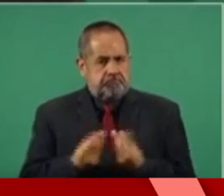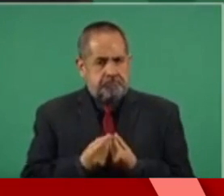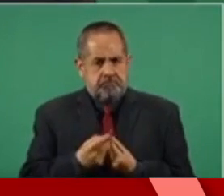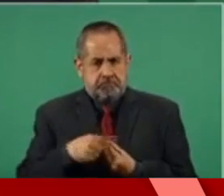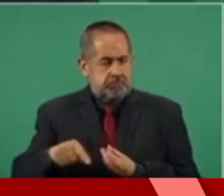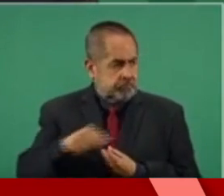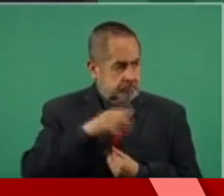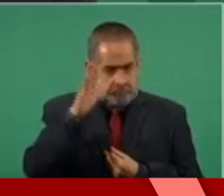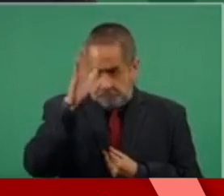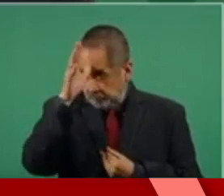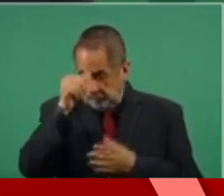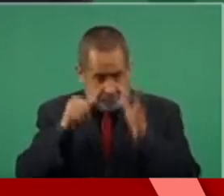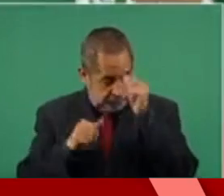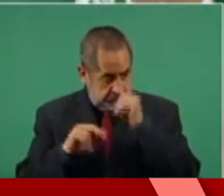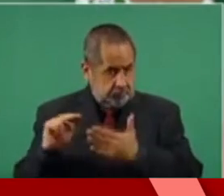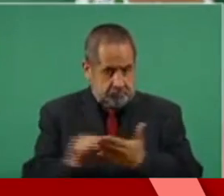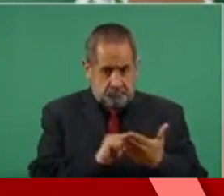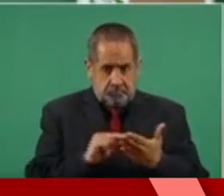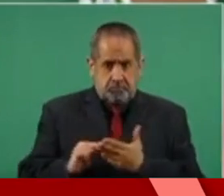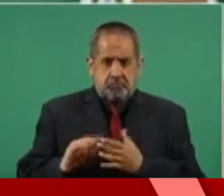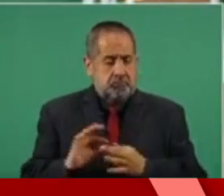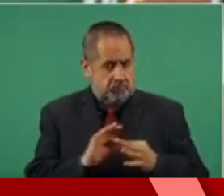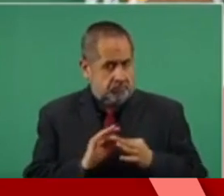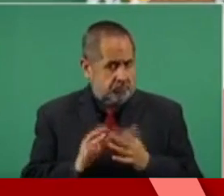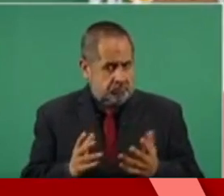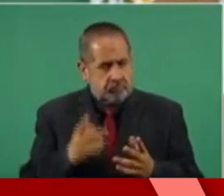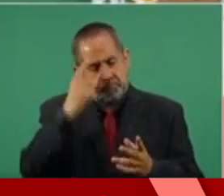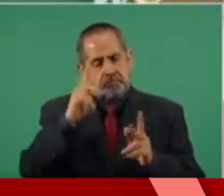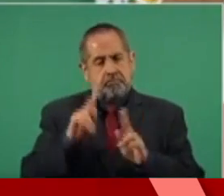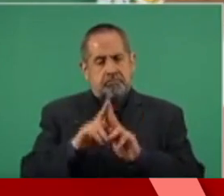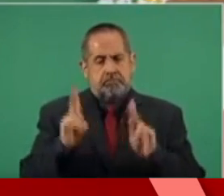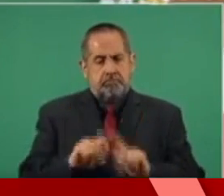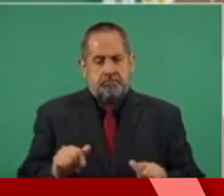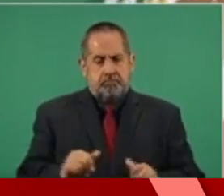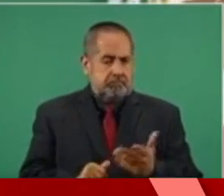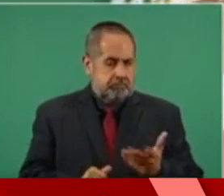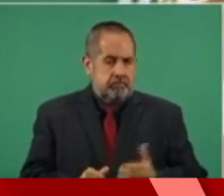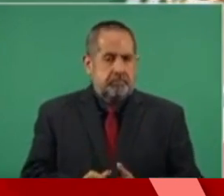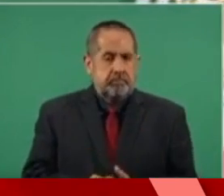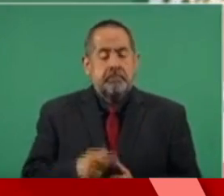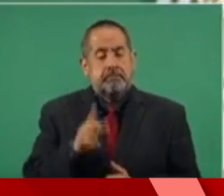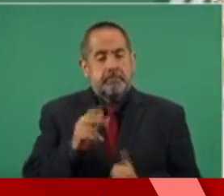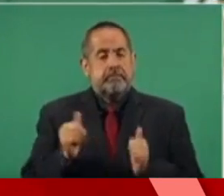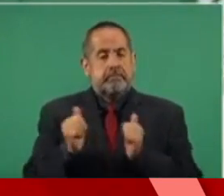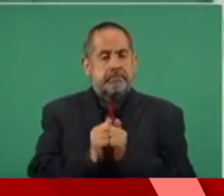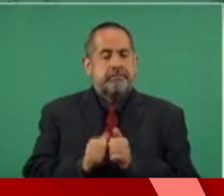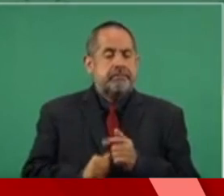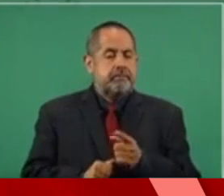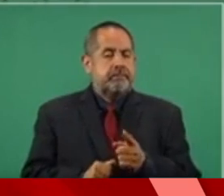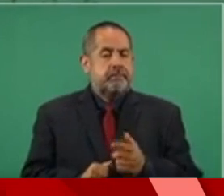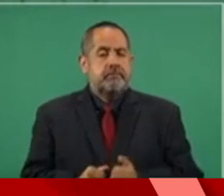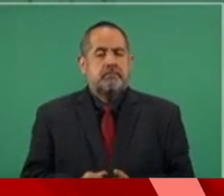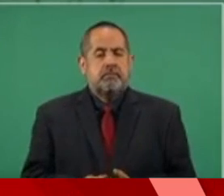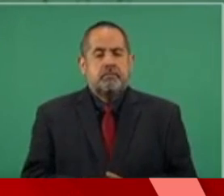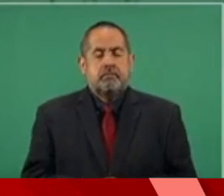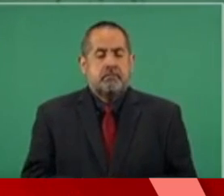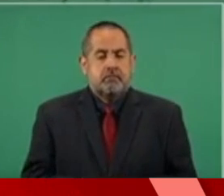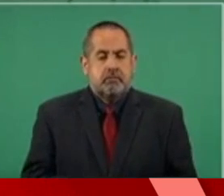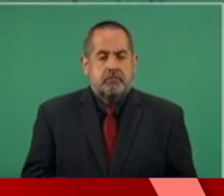este acuerdo entre todos por la paz y con e